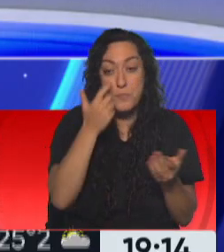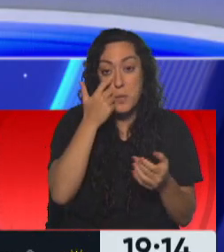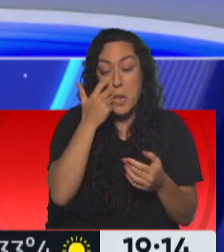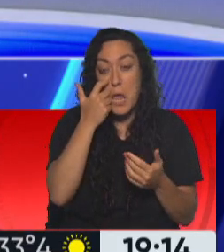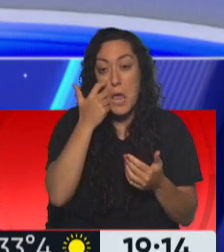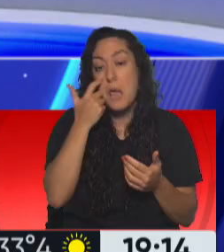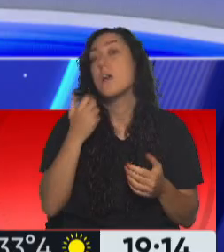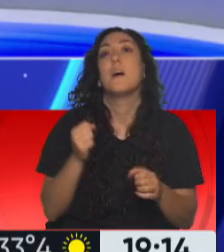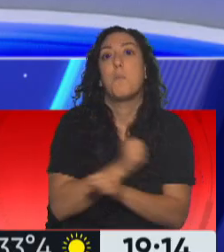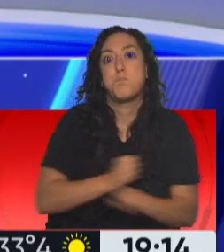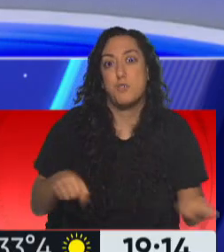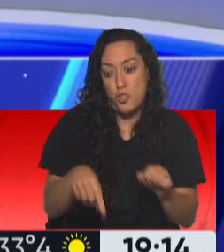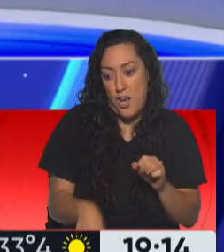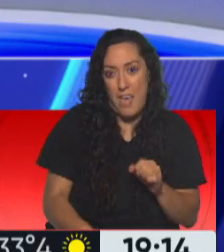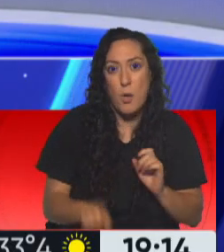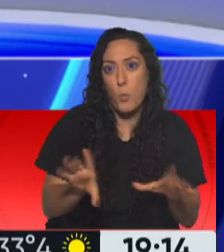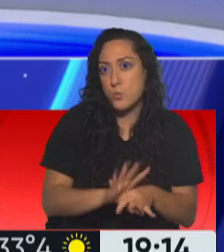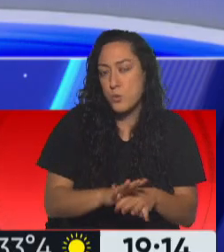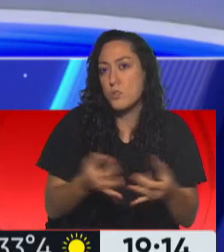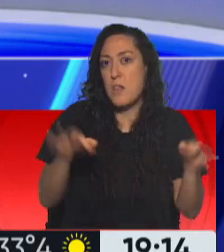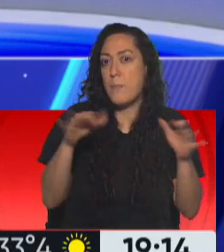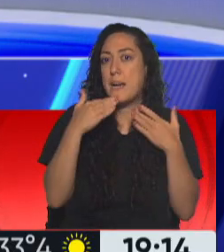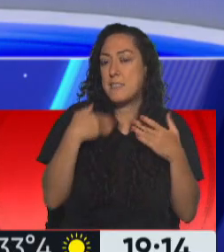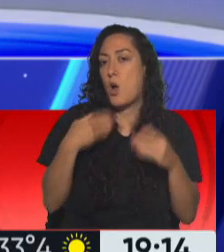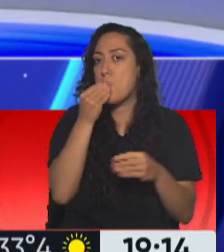vereda donde se produjo la explosión.